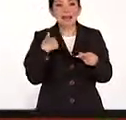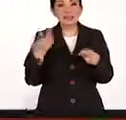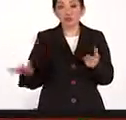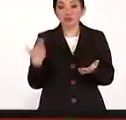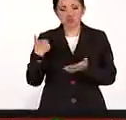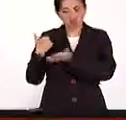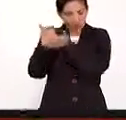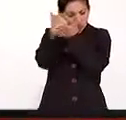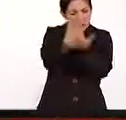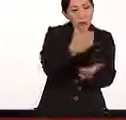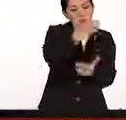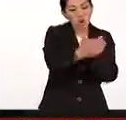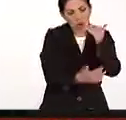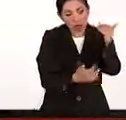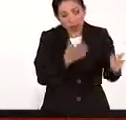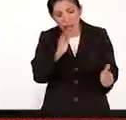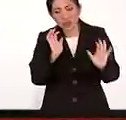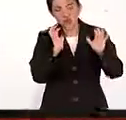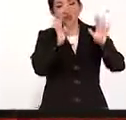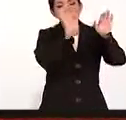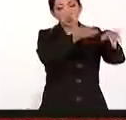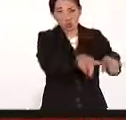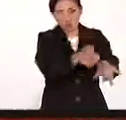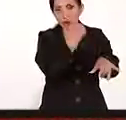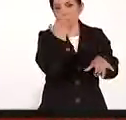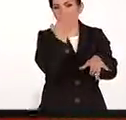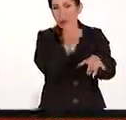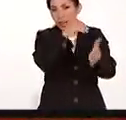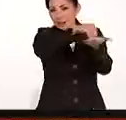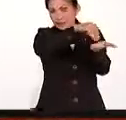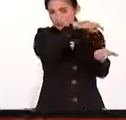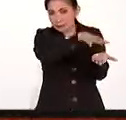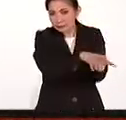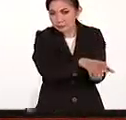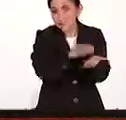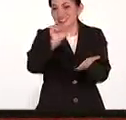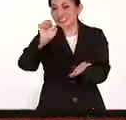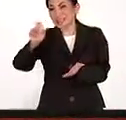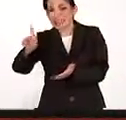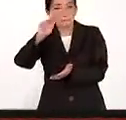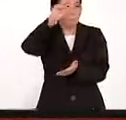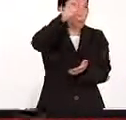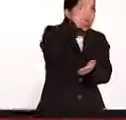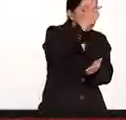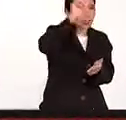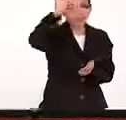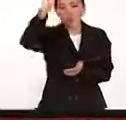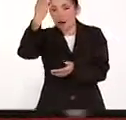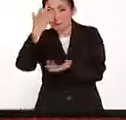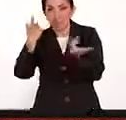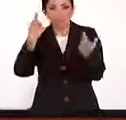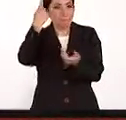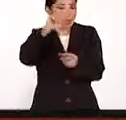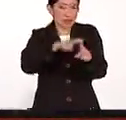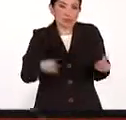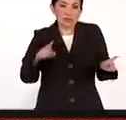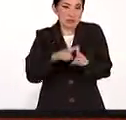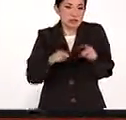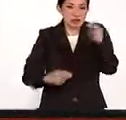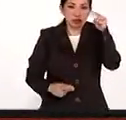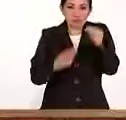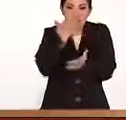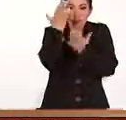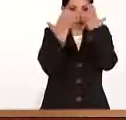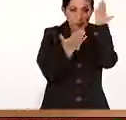acompañamos en el proceso de incorporación sea antes epse ante pollice ante una para los diferentes niveles